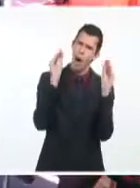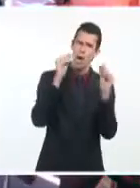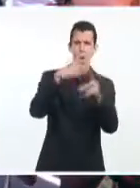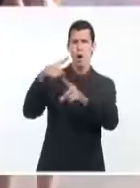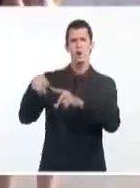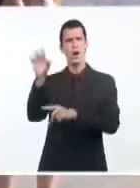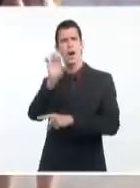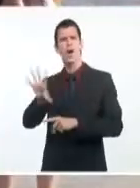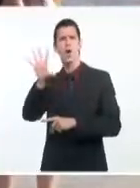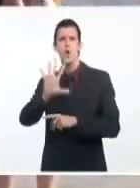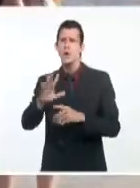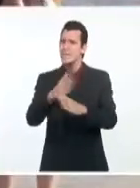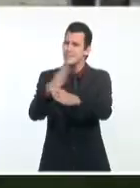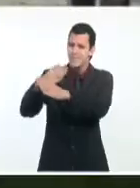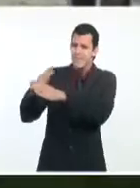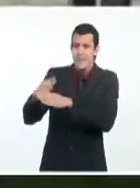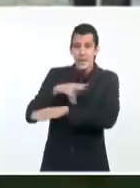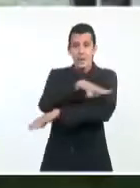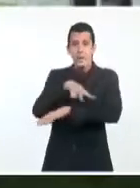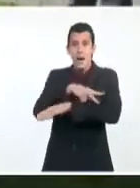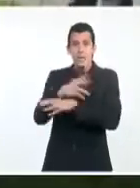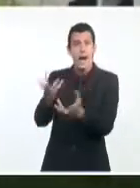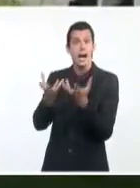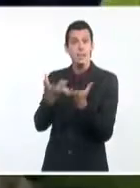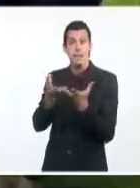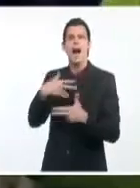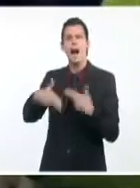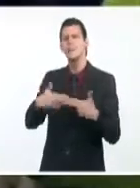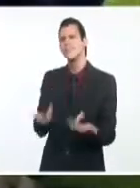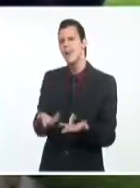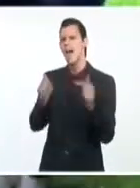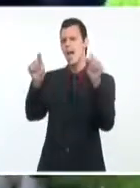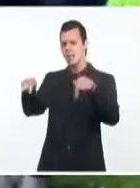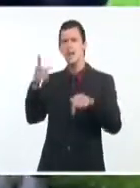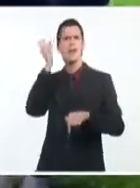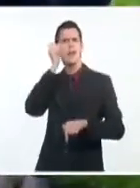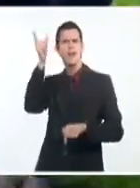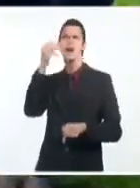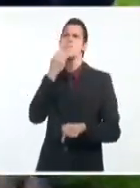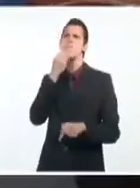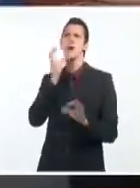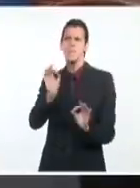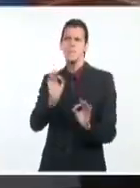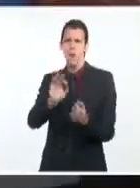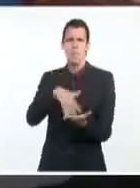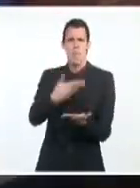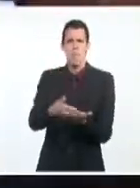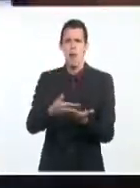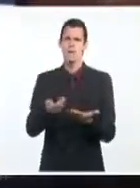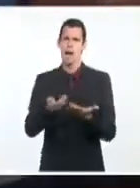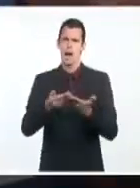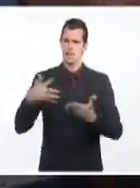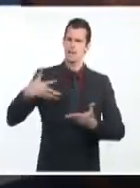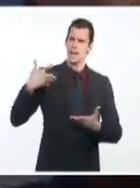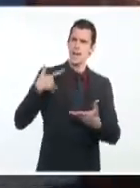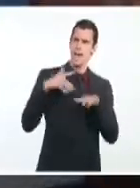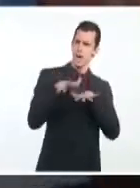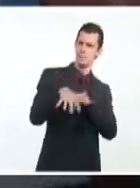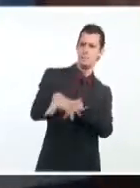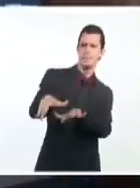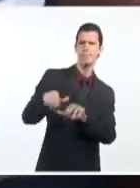Austria, Bélgica e Irlanda acogieron iniciativas de respaldo a la mayor de las Antillas. La comunidad cubana que vive en